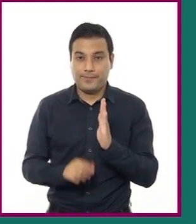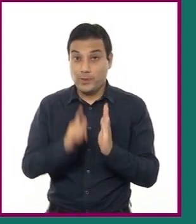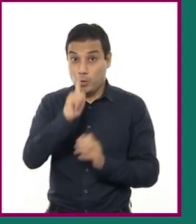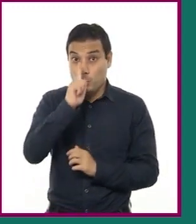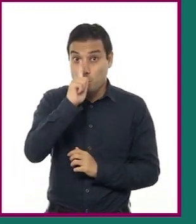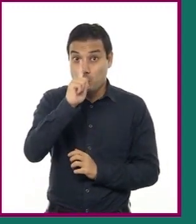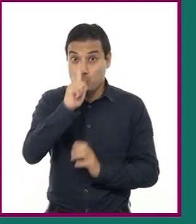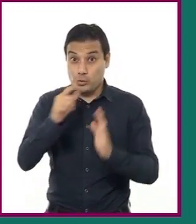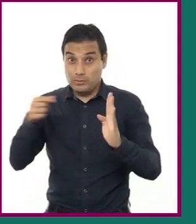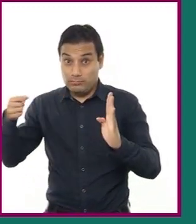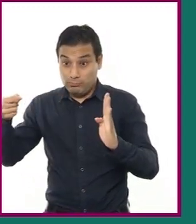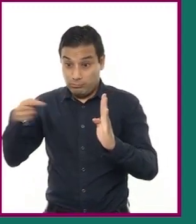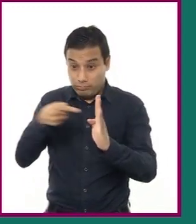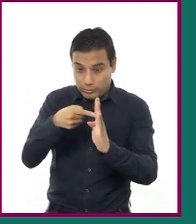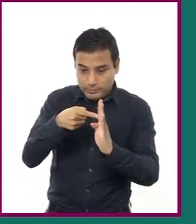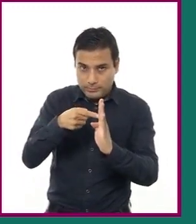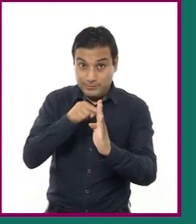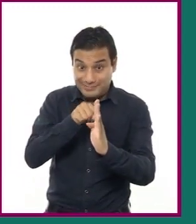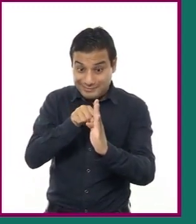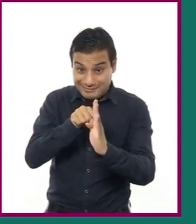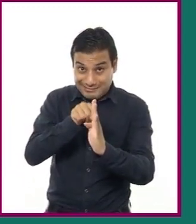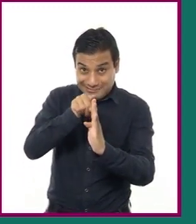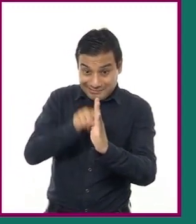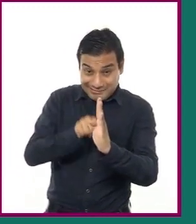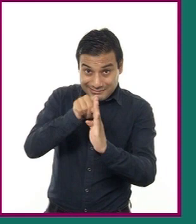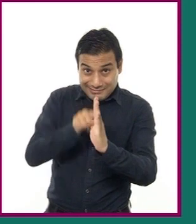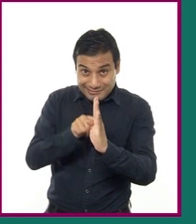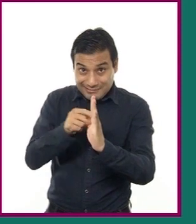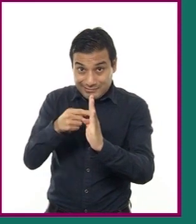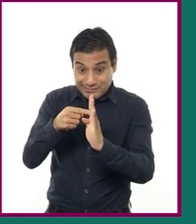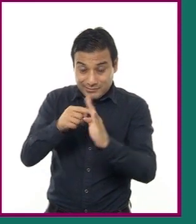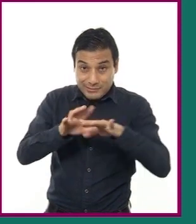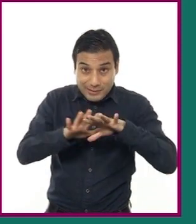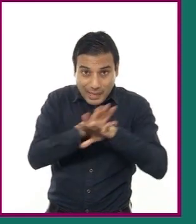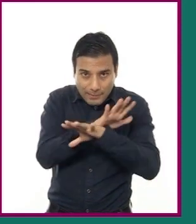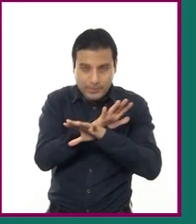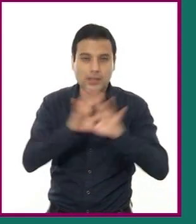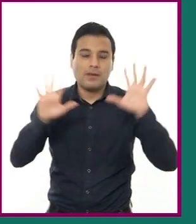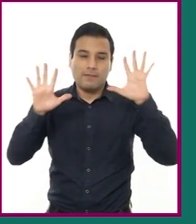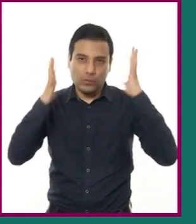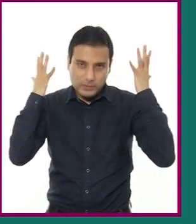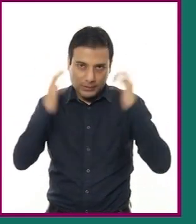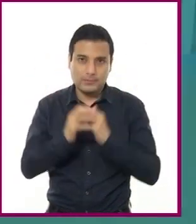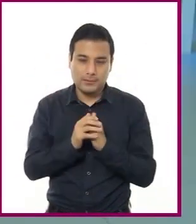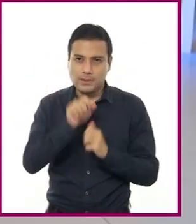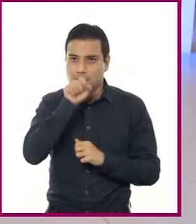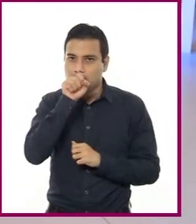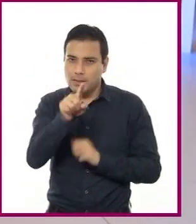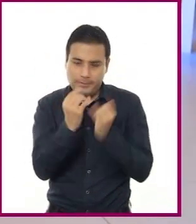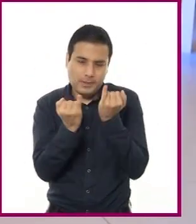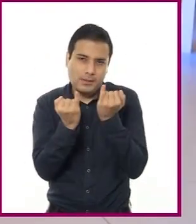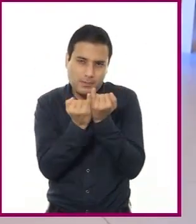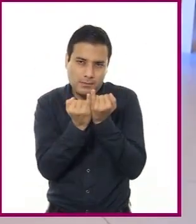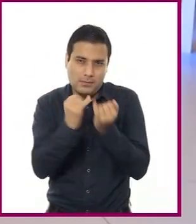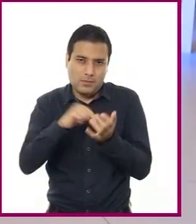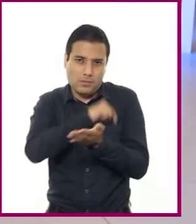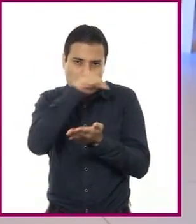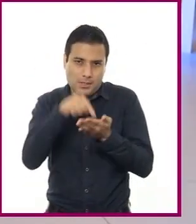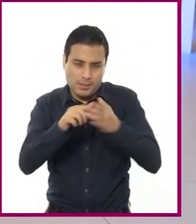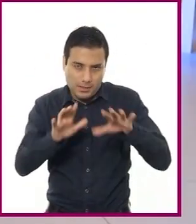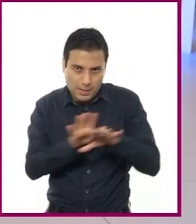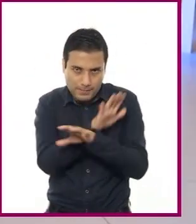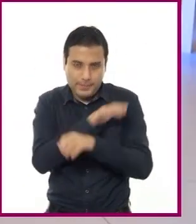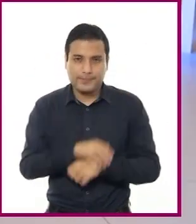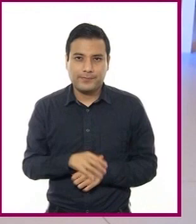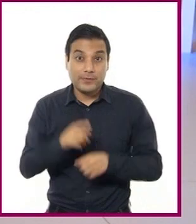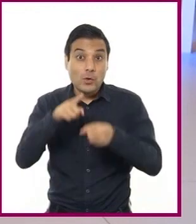cambia, también lo hace su velocidad y eso provoca que se desvíe de su trayectoria. Cada color se desvía con un